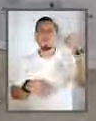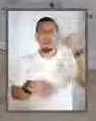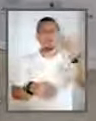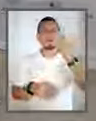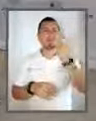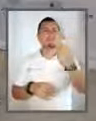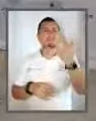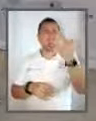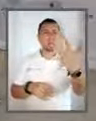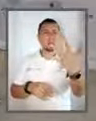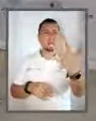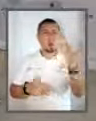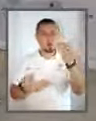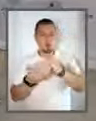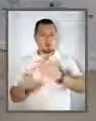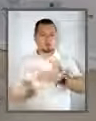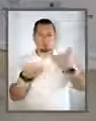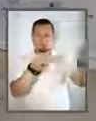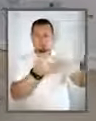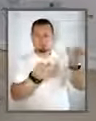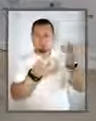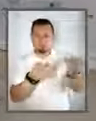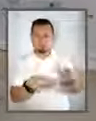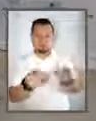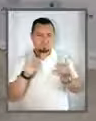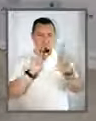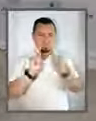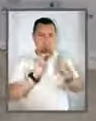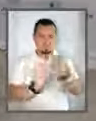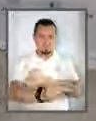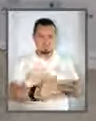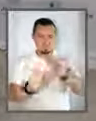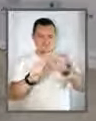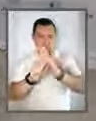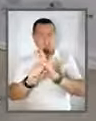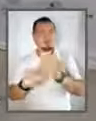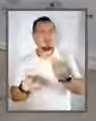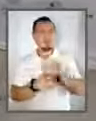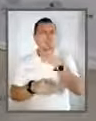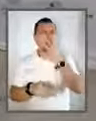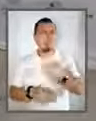5 laboratorios a disposición para utilizar el equipo de pruebas COVID-19?